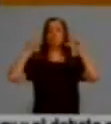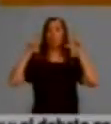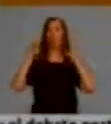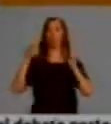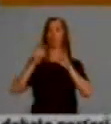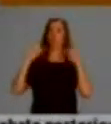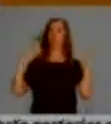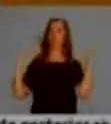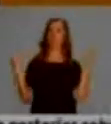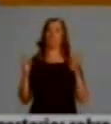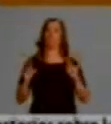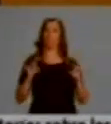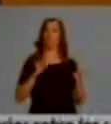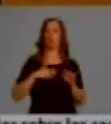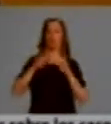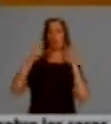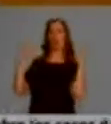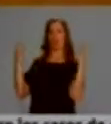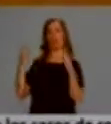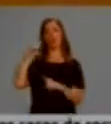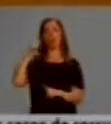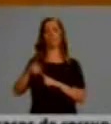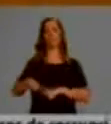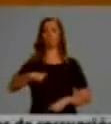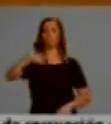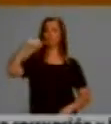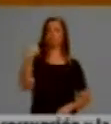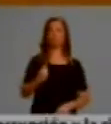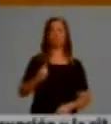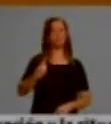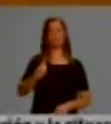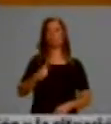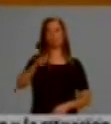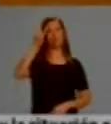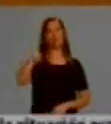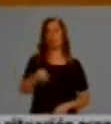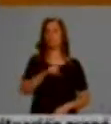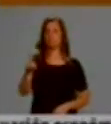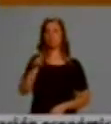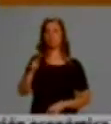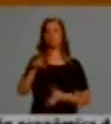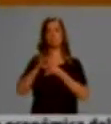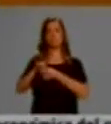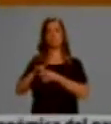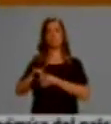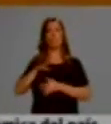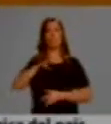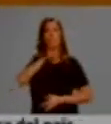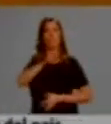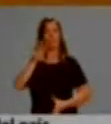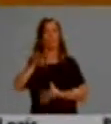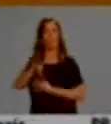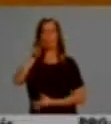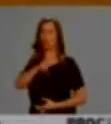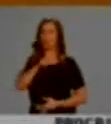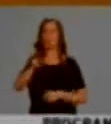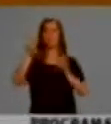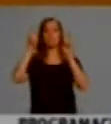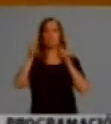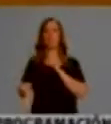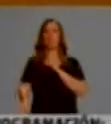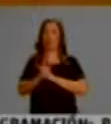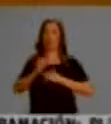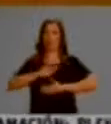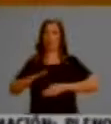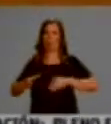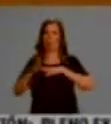de sus dirigentes territoriales para afirmar rotundamente no es una trama del PP, es una trama contra